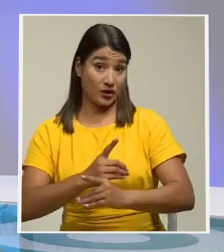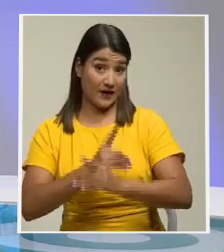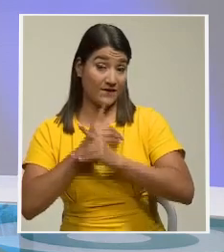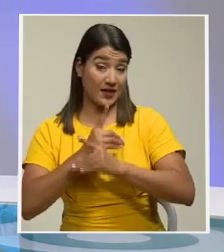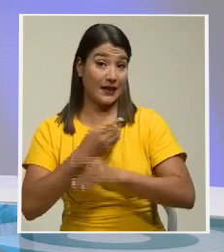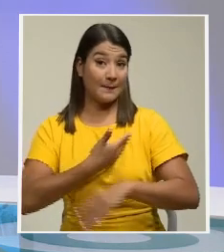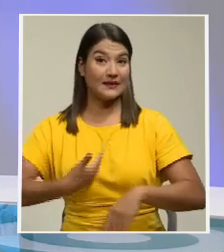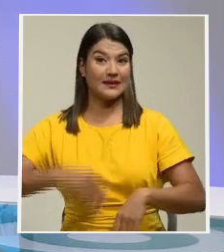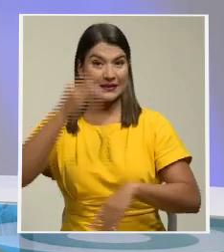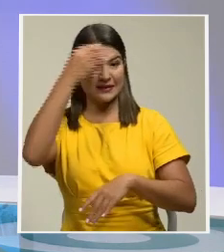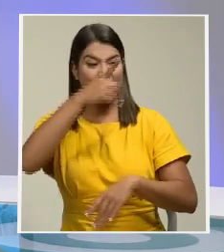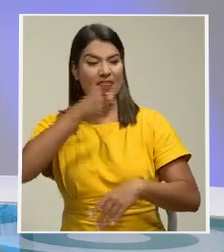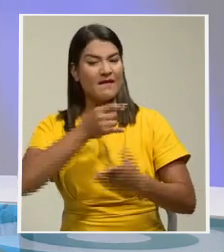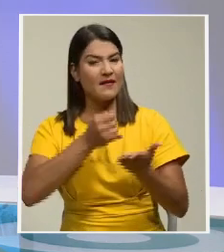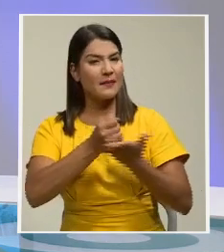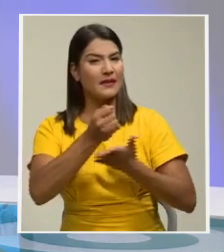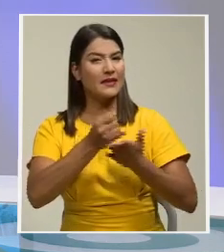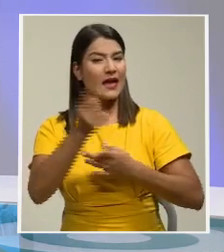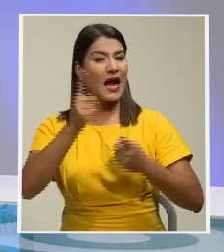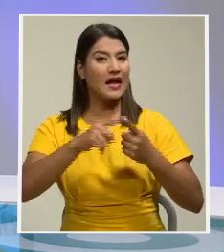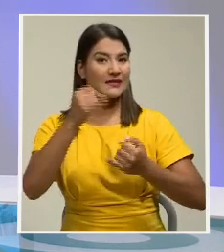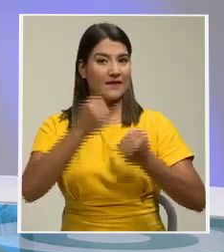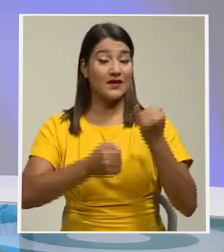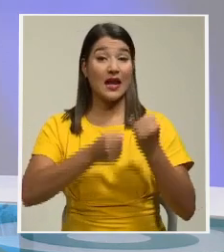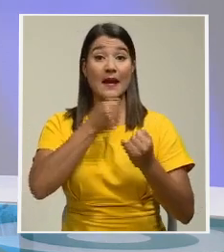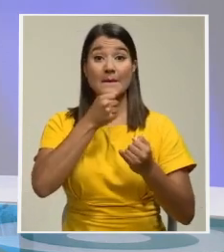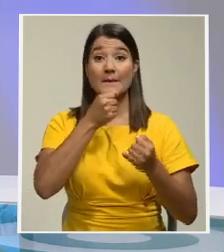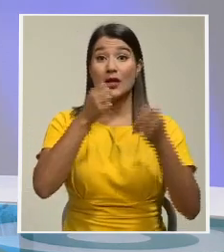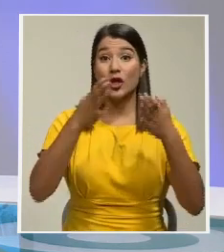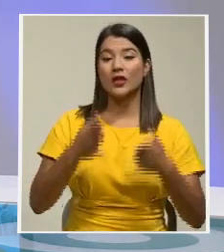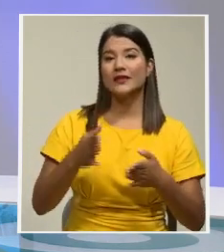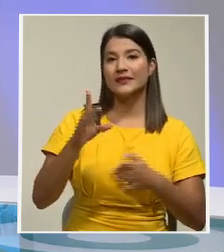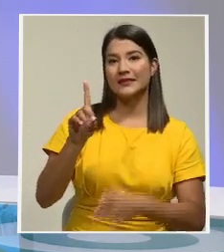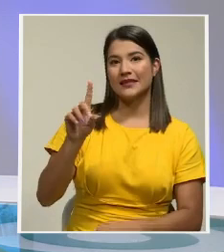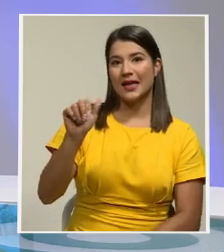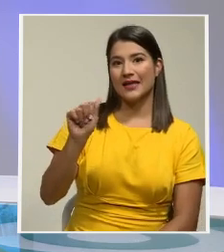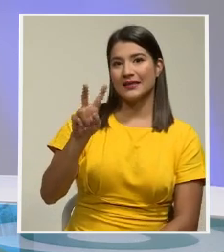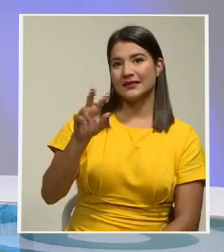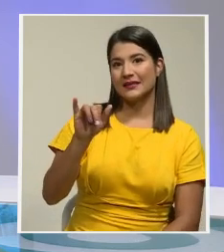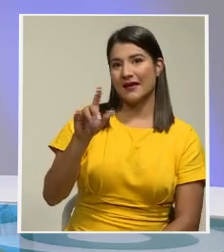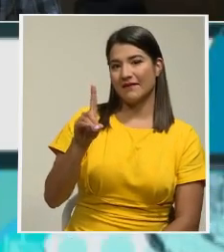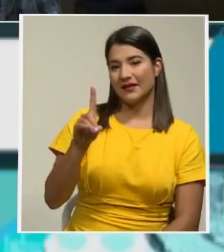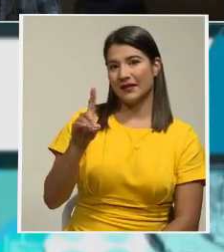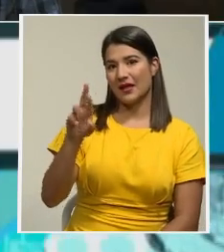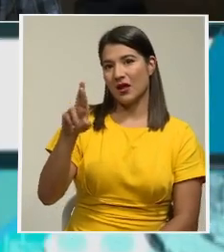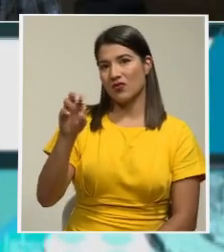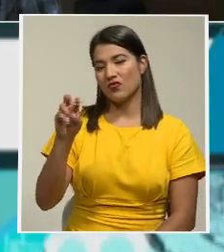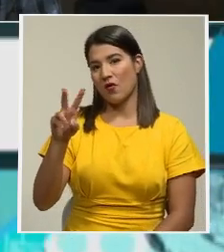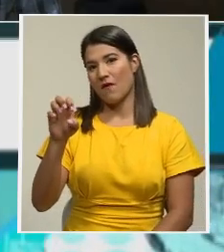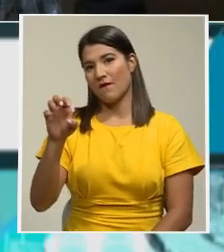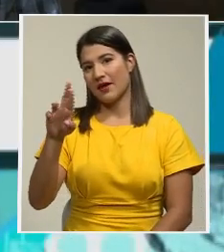delicada situación. El periodista David Roversi nos trae los detalles. Adelante, David, buenas noches.